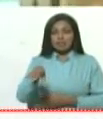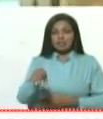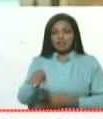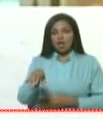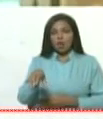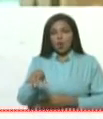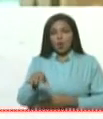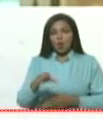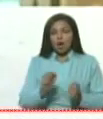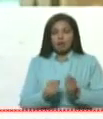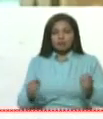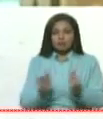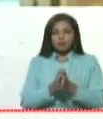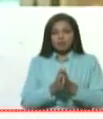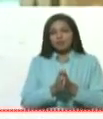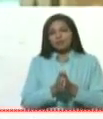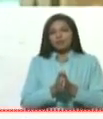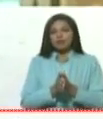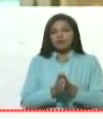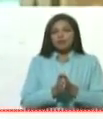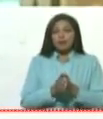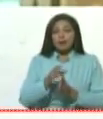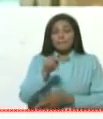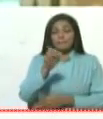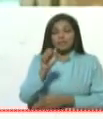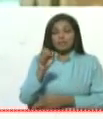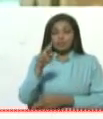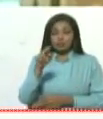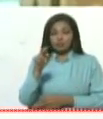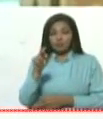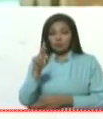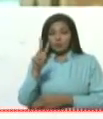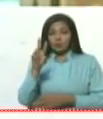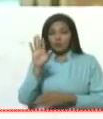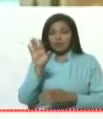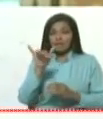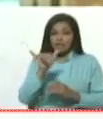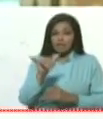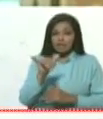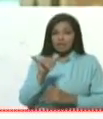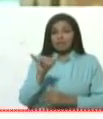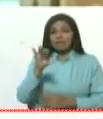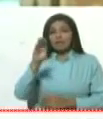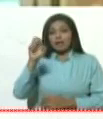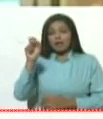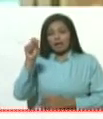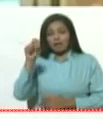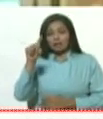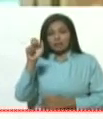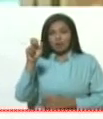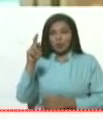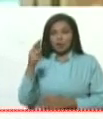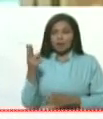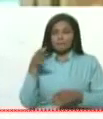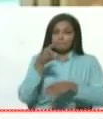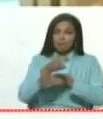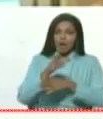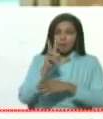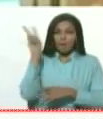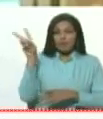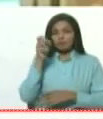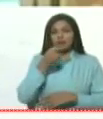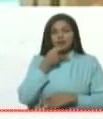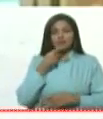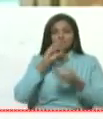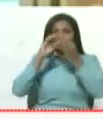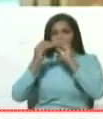Píritu y Cantaura. Bienvenidas a la misión Venezuela Bella. Vamos a las calles a activar,